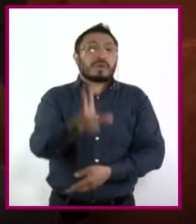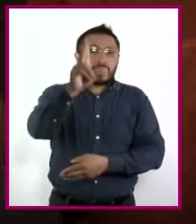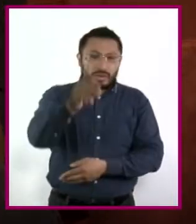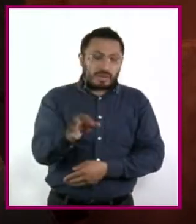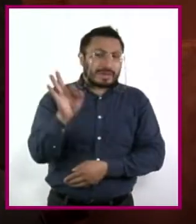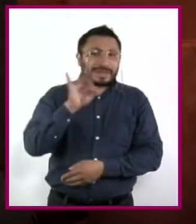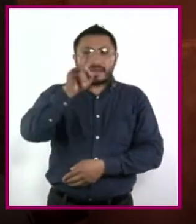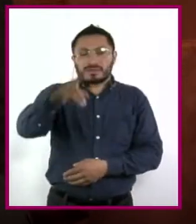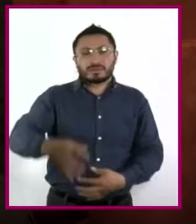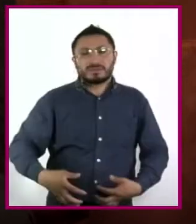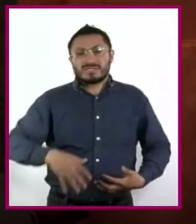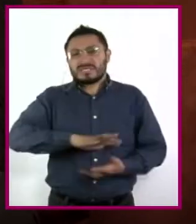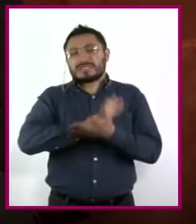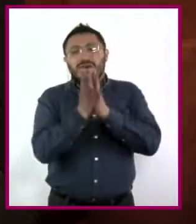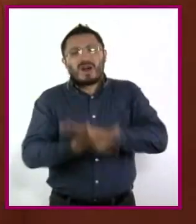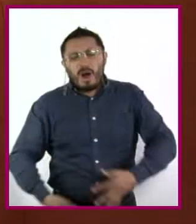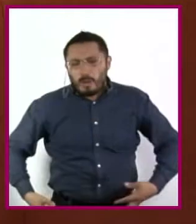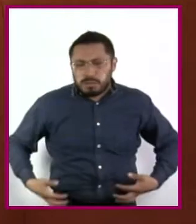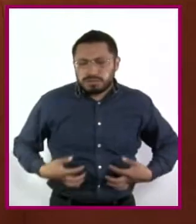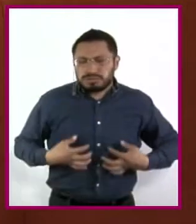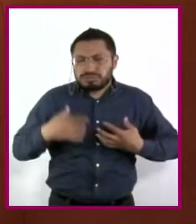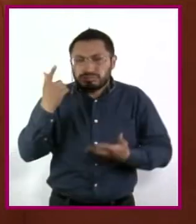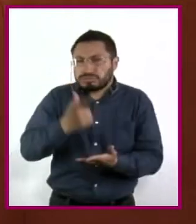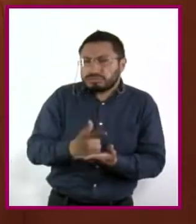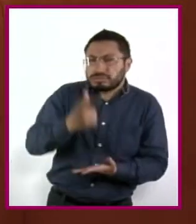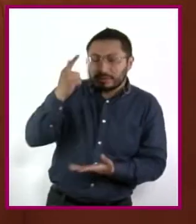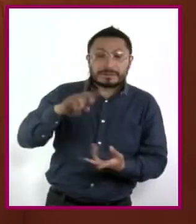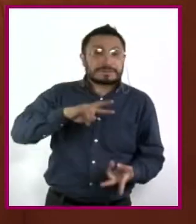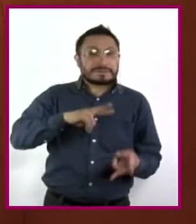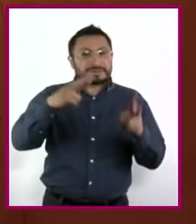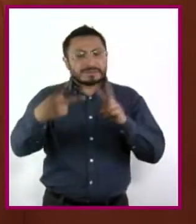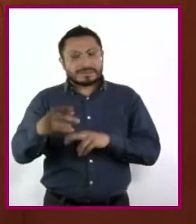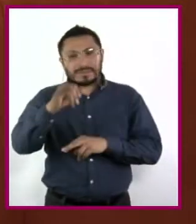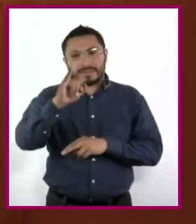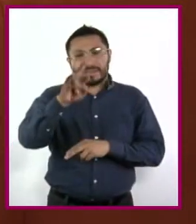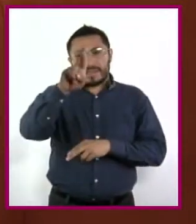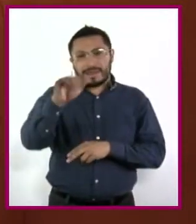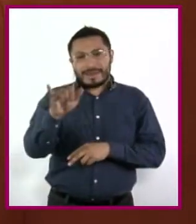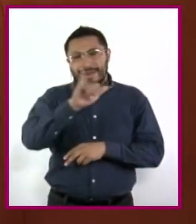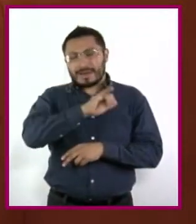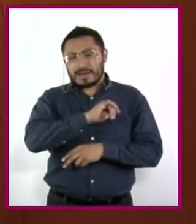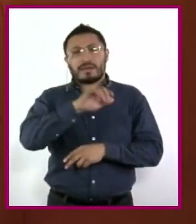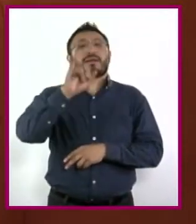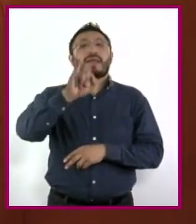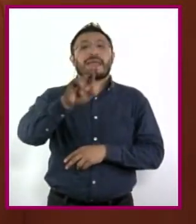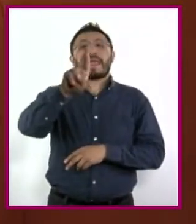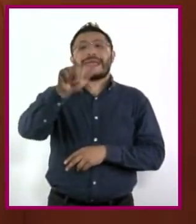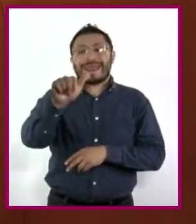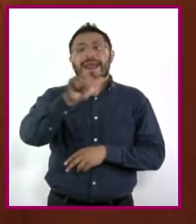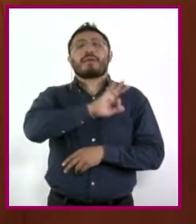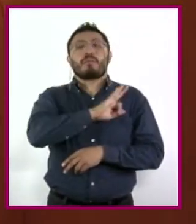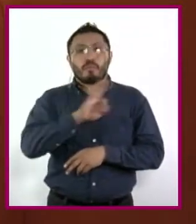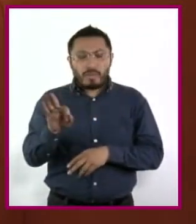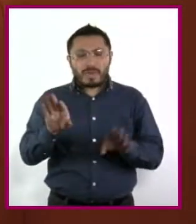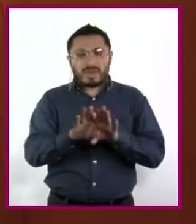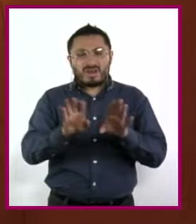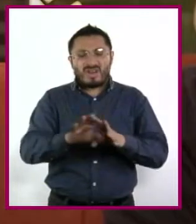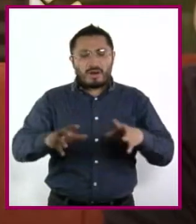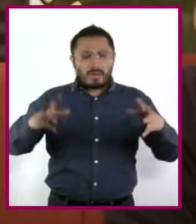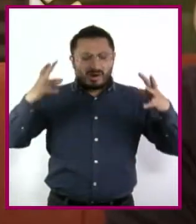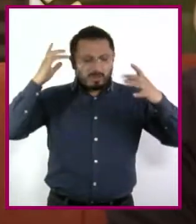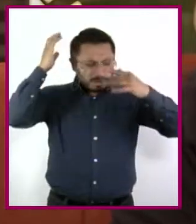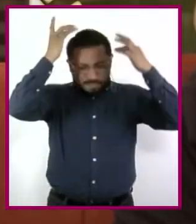ira, ocurrirá más bien lo contrario. La ira puede nublar nuestro juicio y aumentar la tensión emocional y